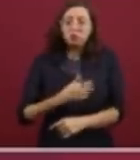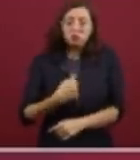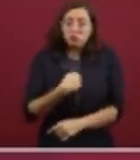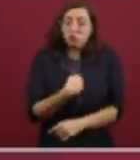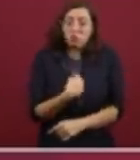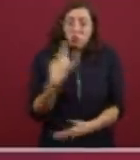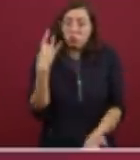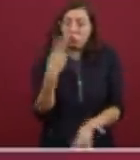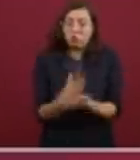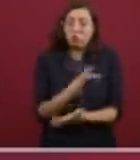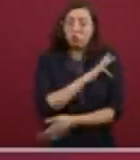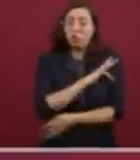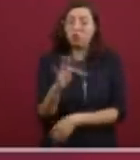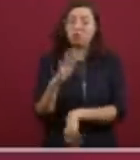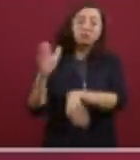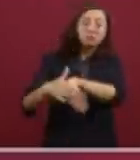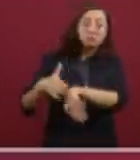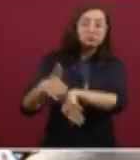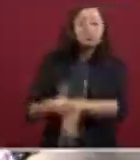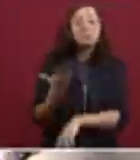decir.